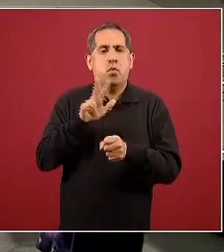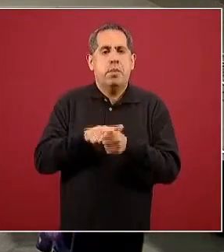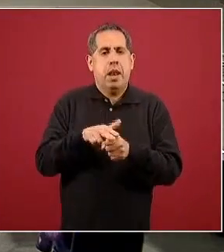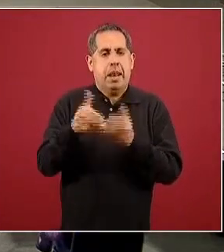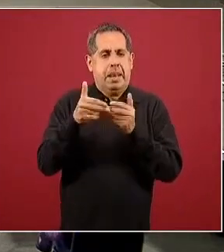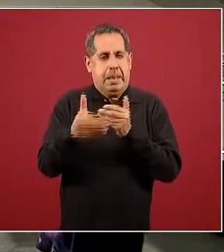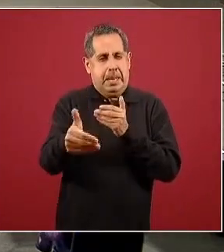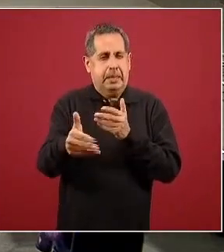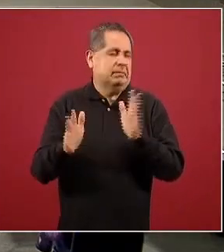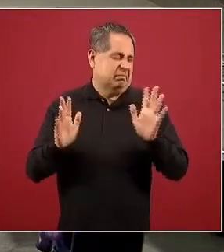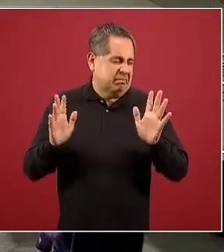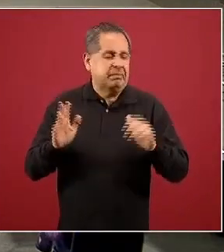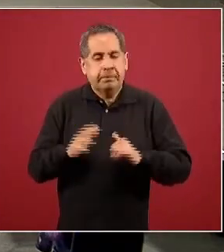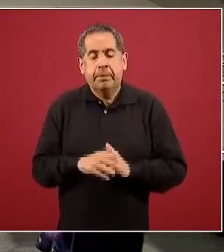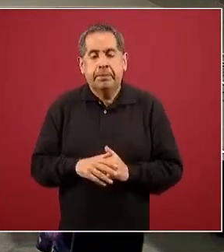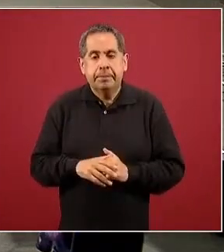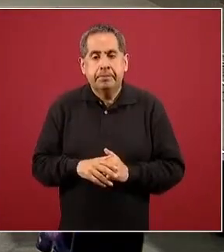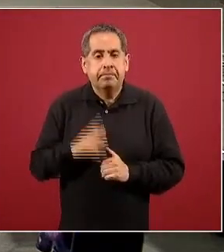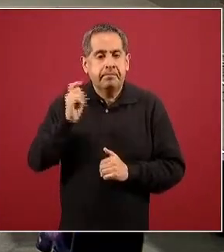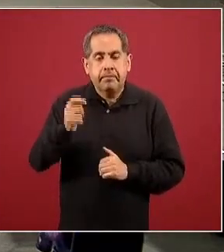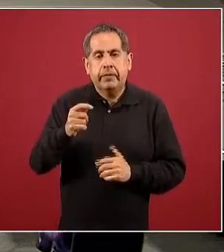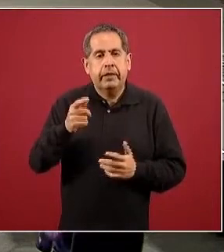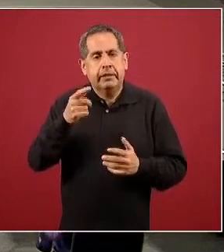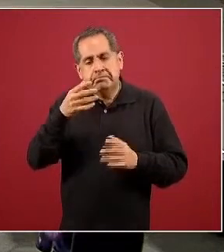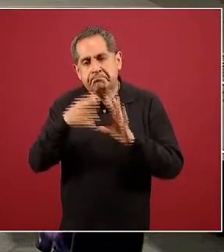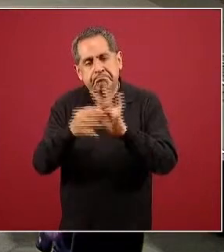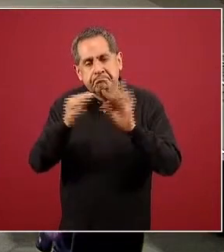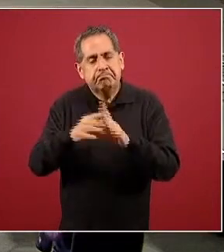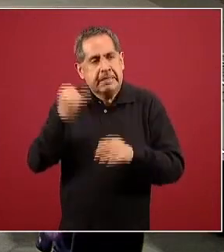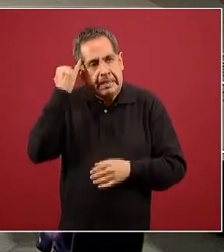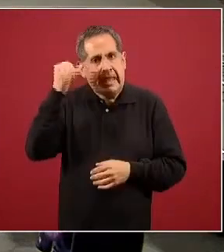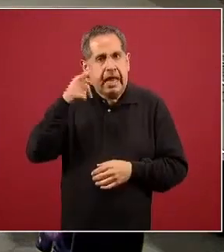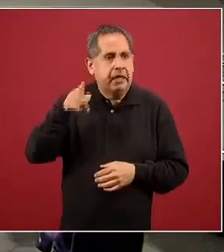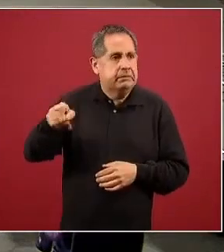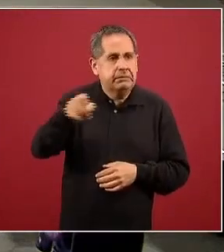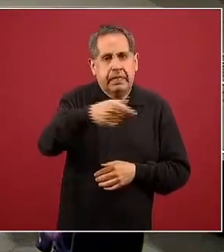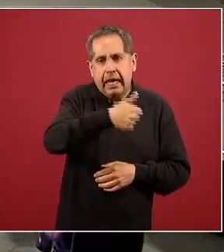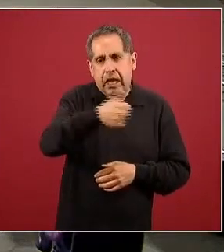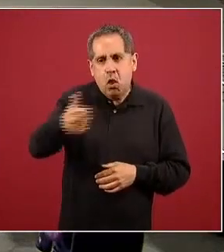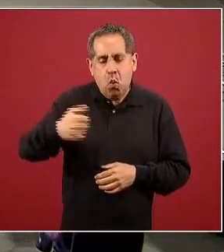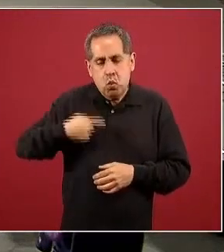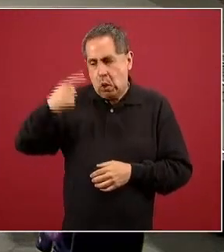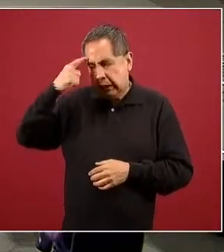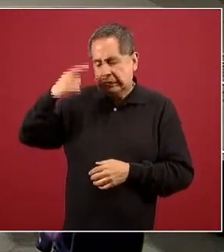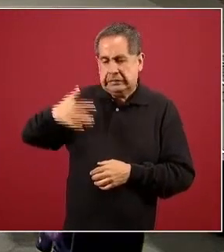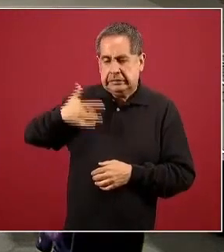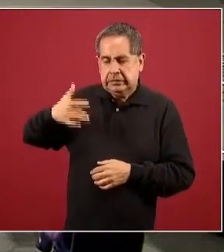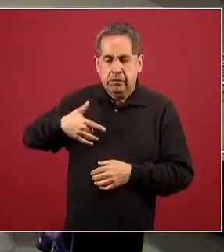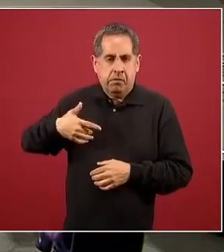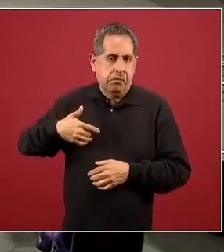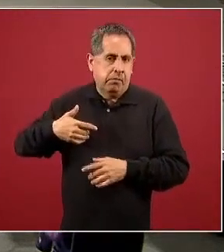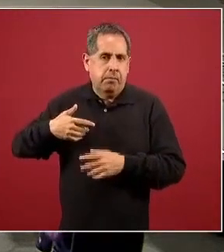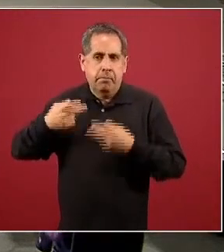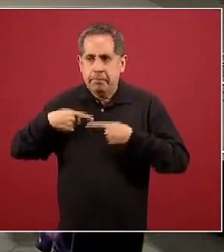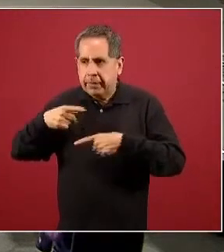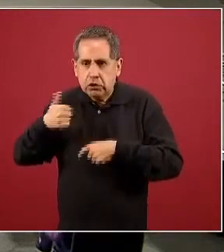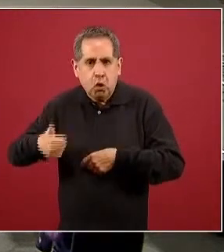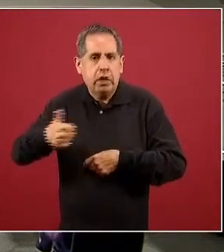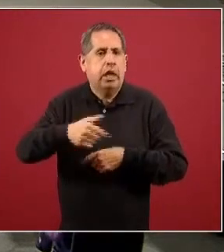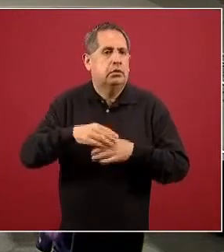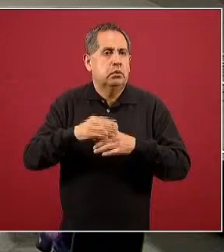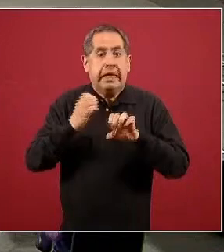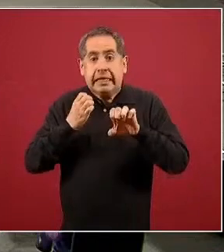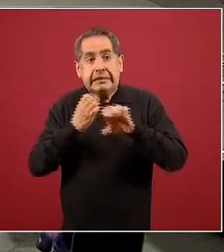nueva normalidad que lo que pretende es que cada uno de nosotros como personas, igual cada uno de los estados